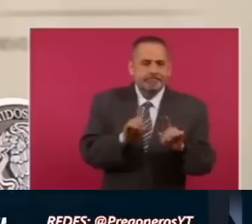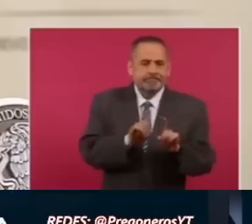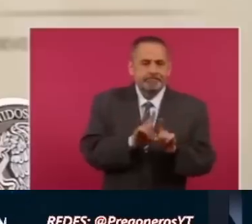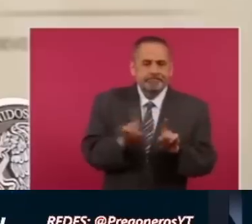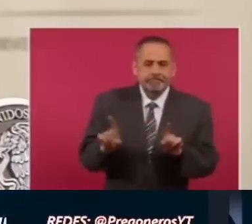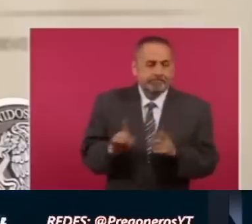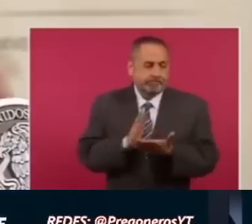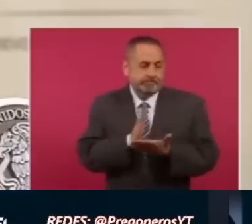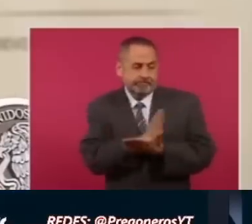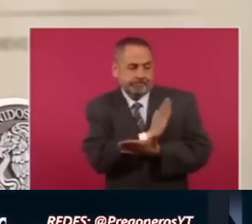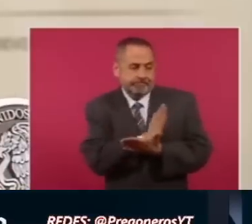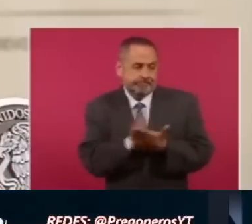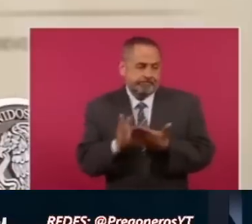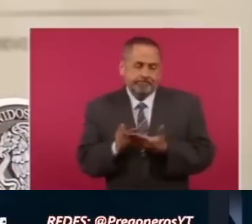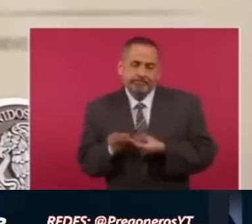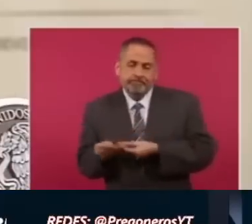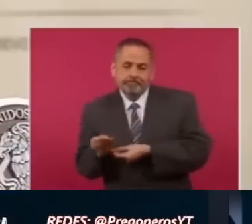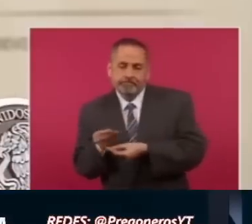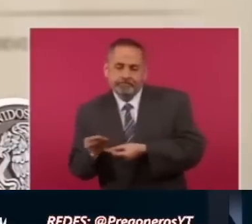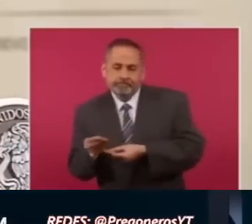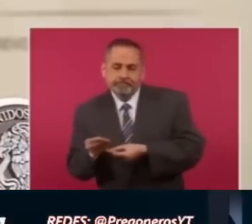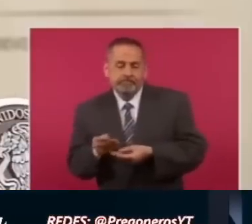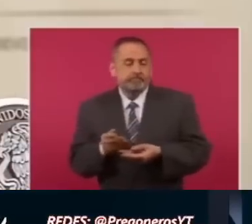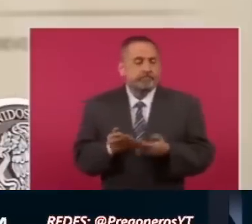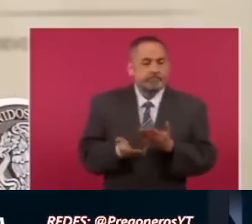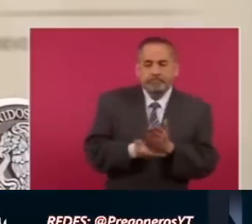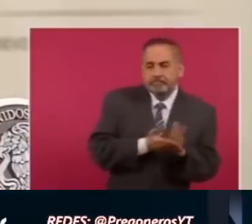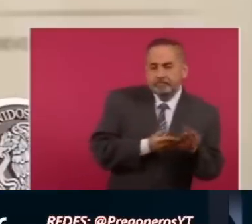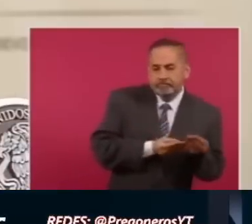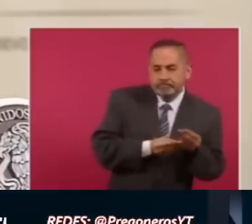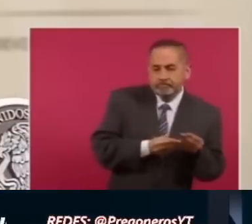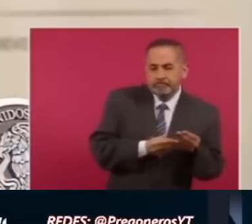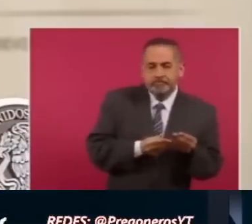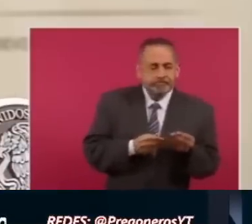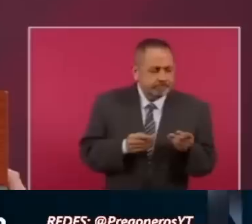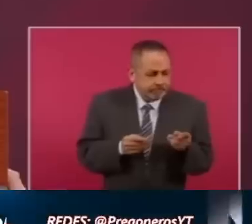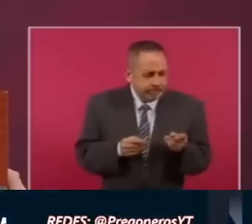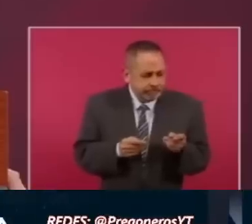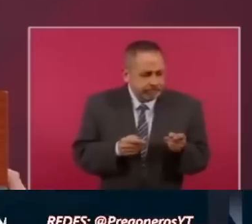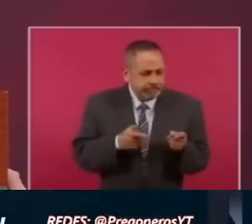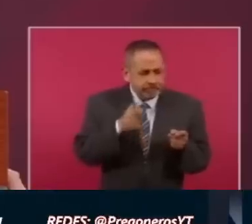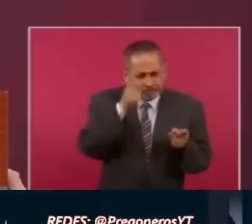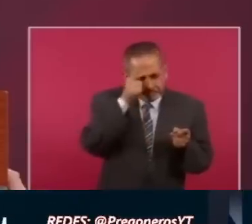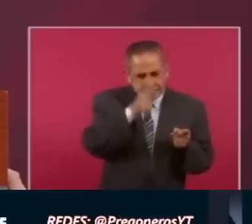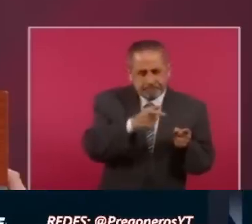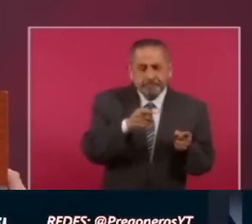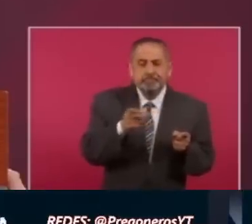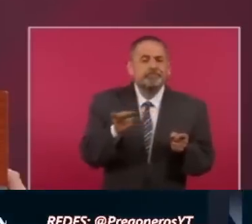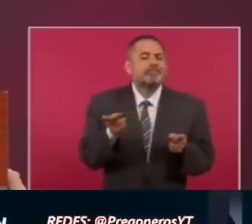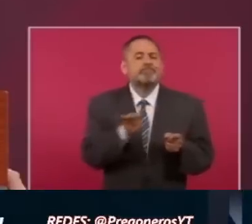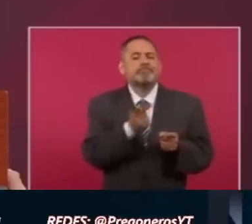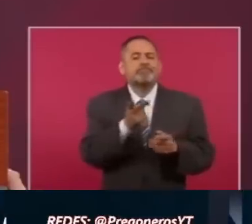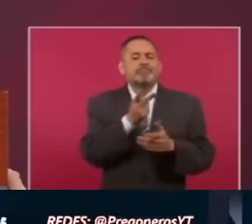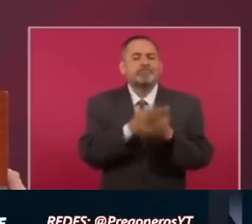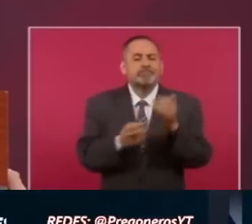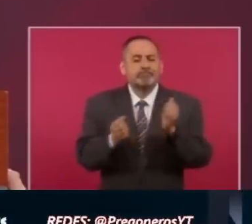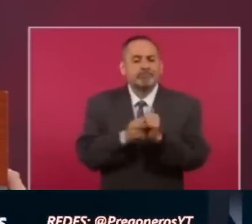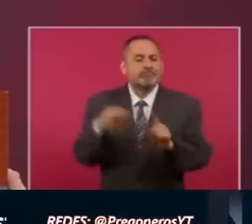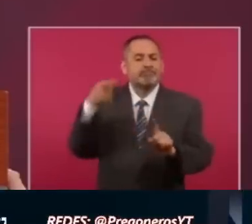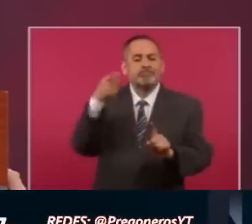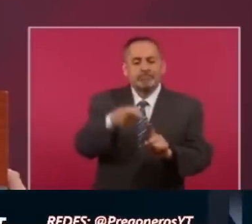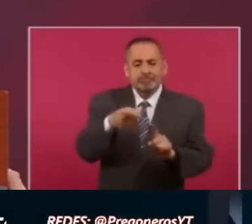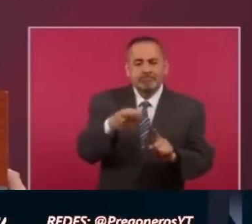operaban con independencia, pero sí tenemos una relación financiera